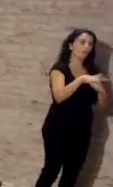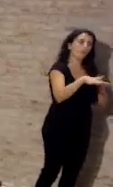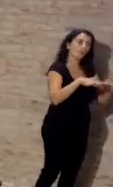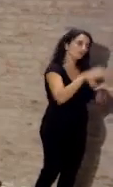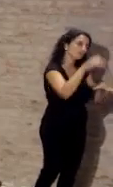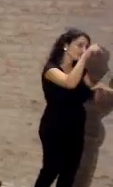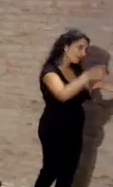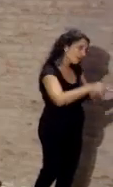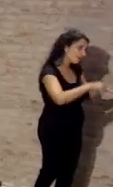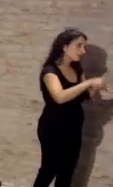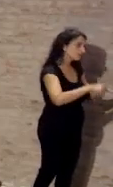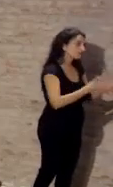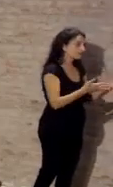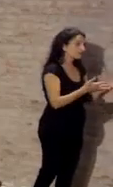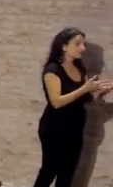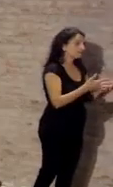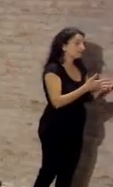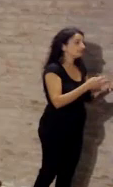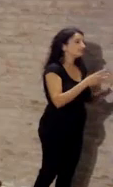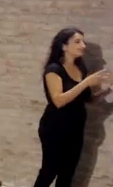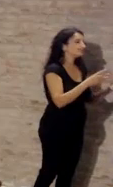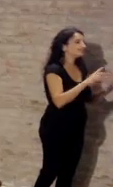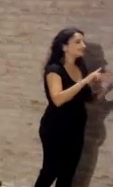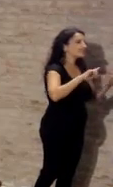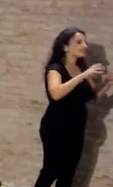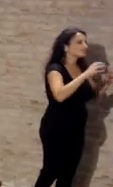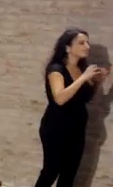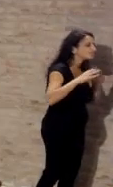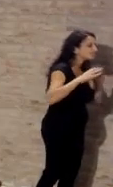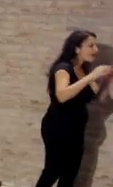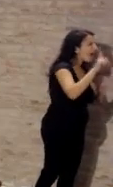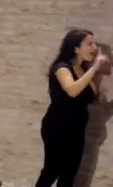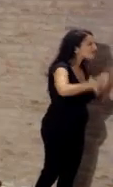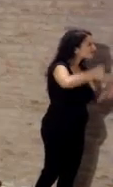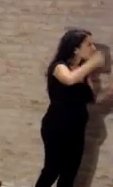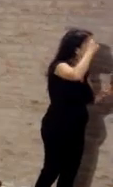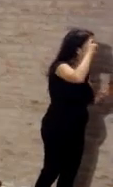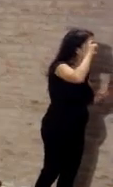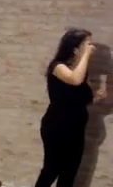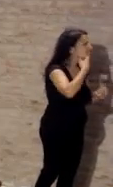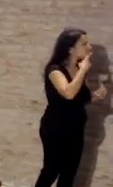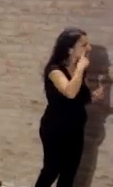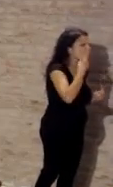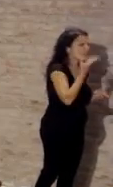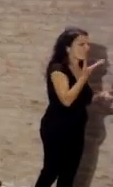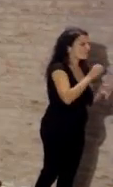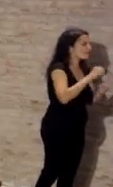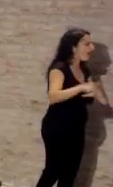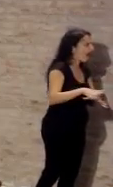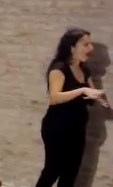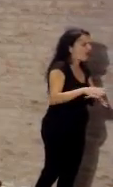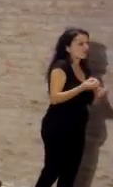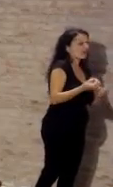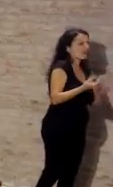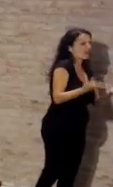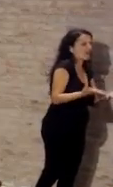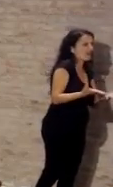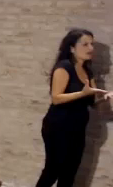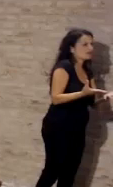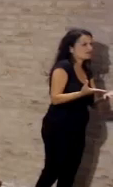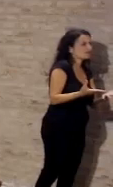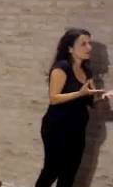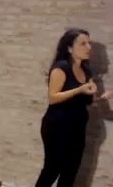eh se discute mucho que la es si es mala que la esi no sirve que para qué vamos a seguir apostando en